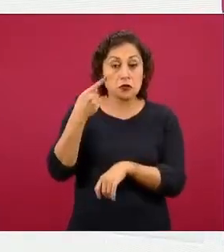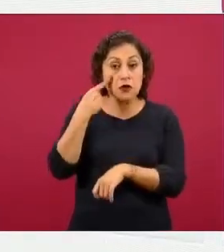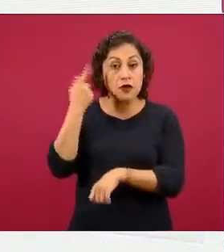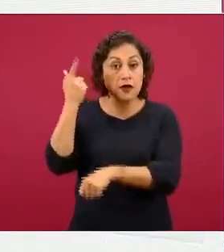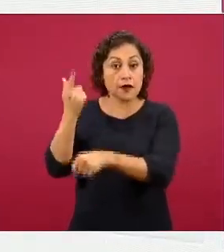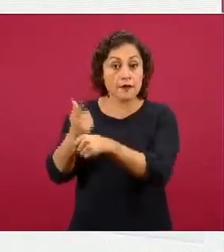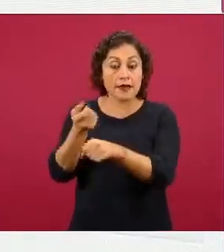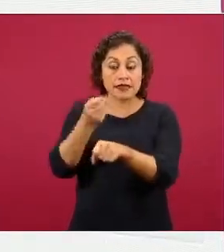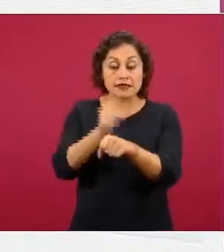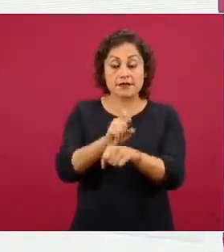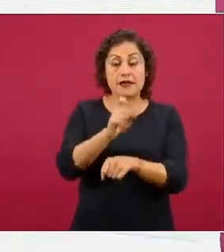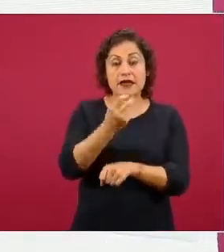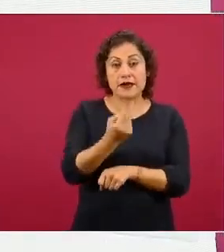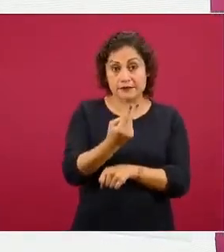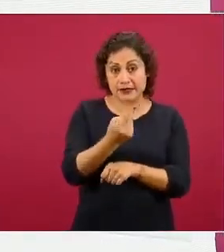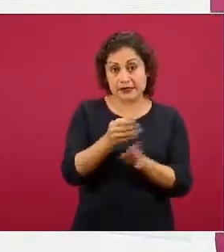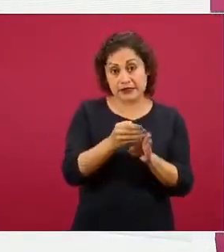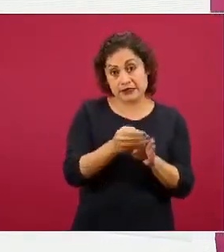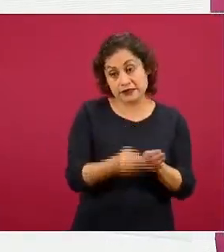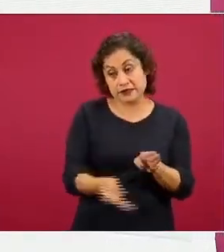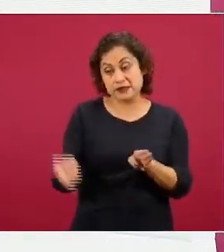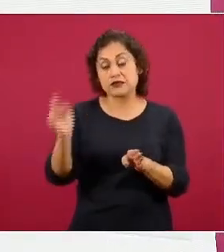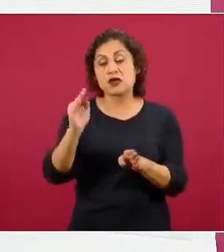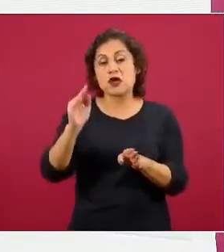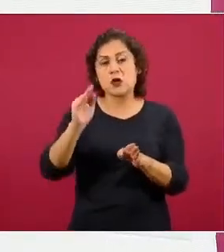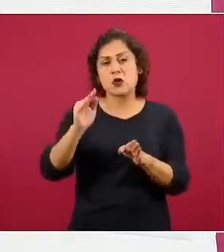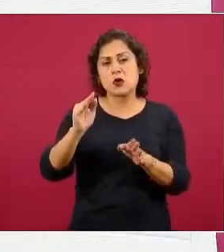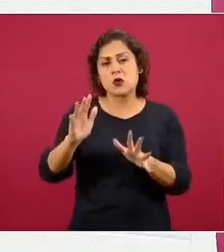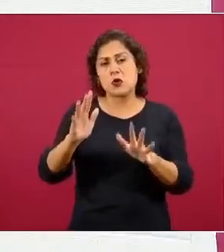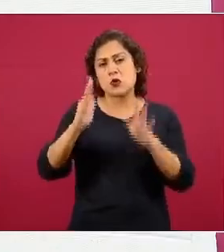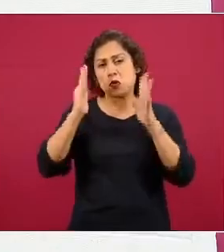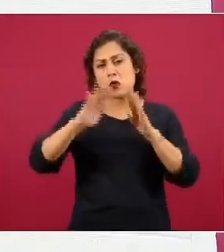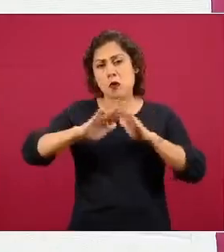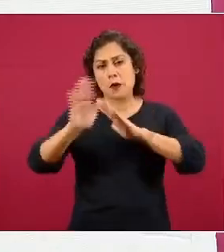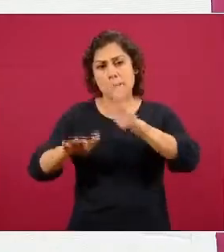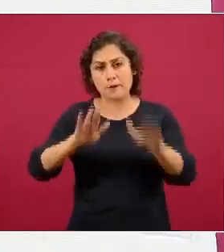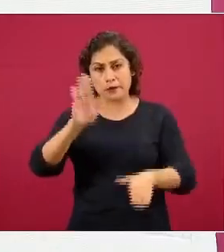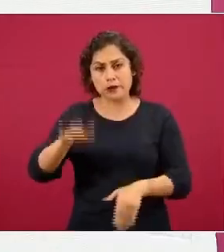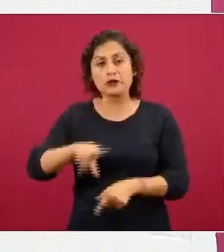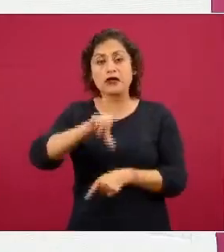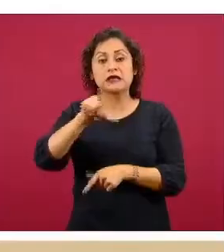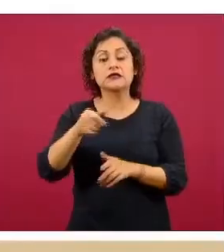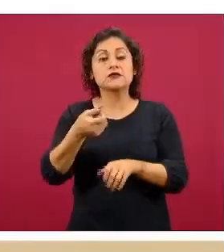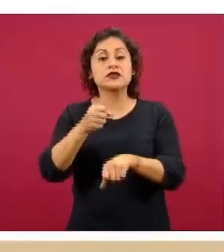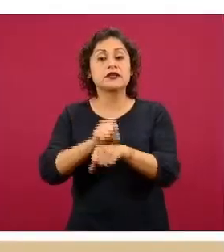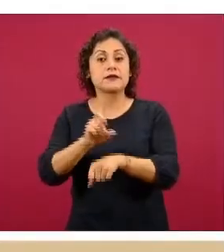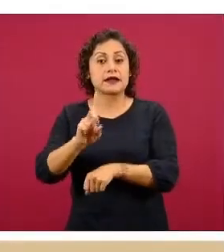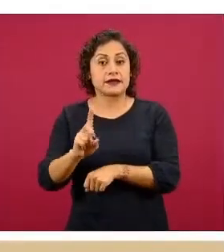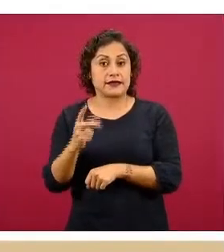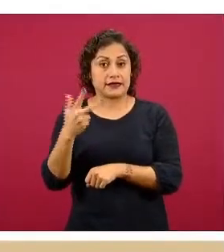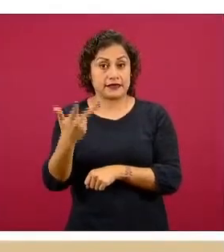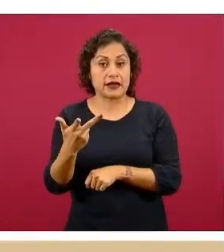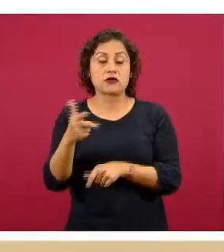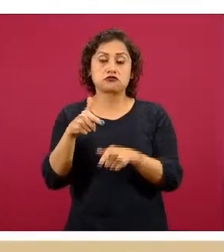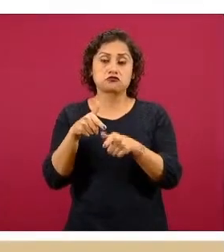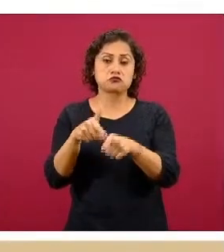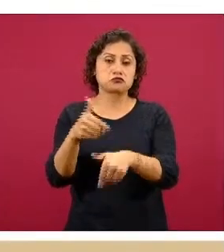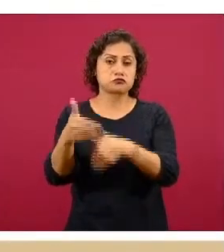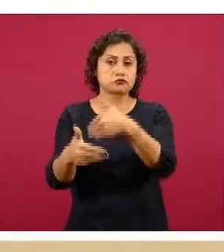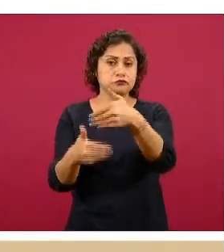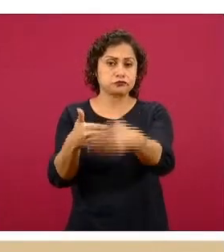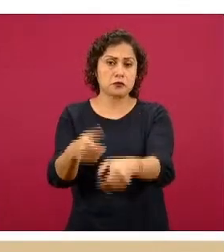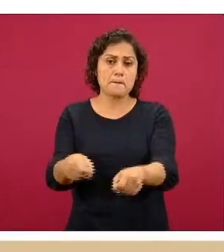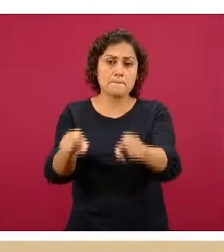semana 25 todo un periodo de exceso de mortalidad y ya desde la semana 38 se ha mantenido más o menos en los